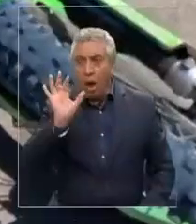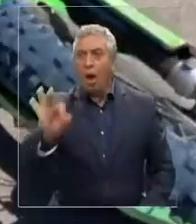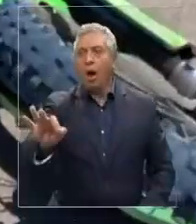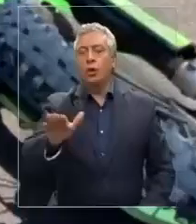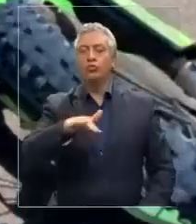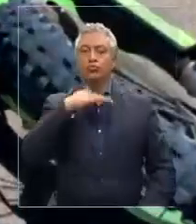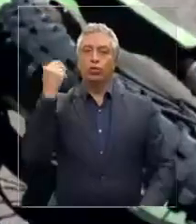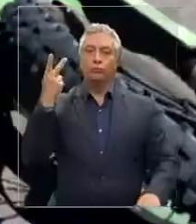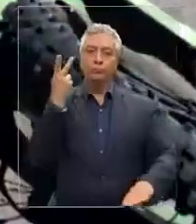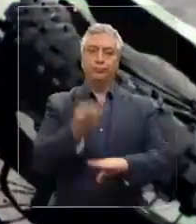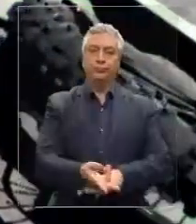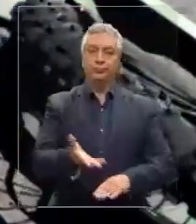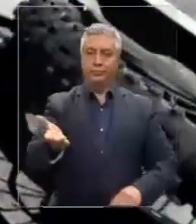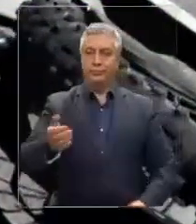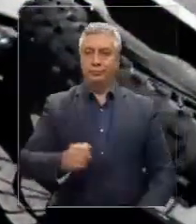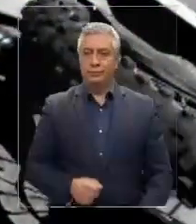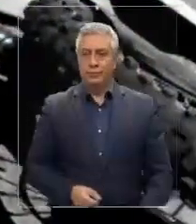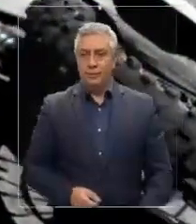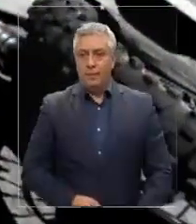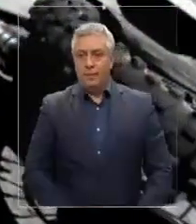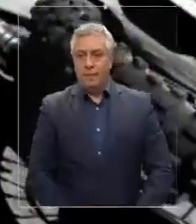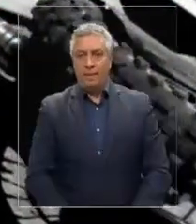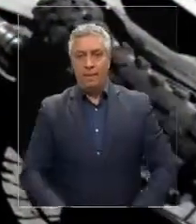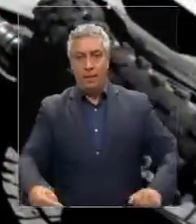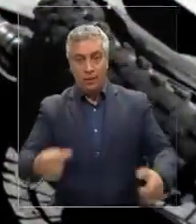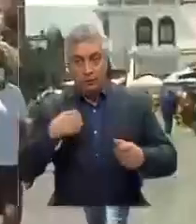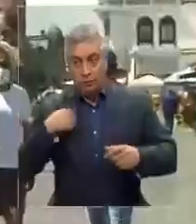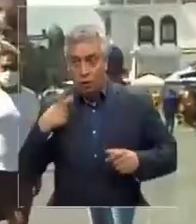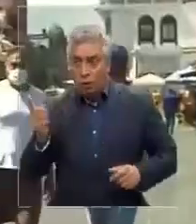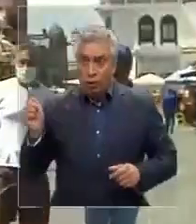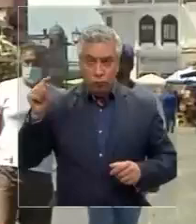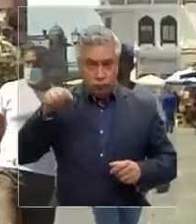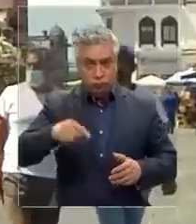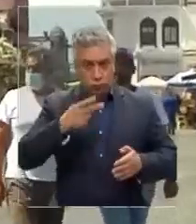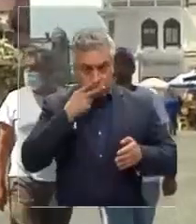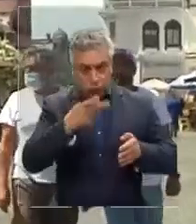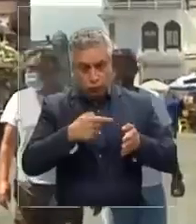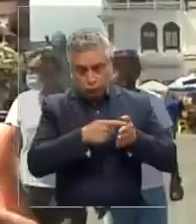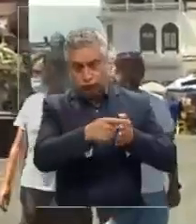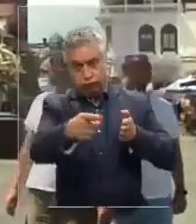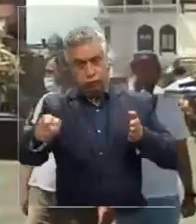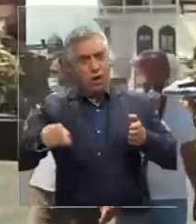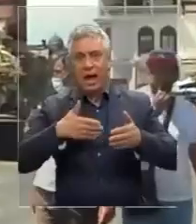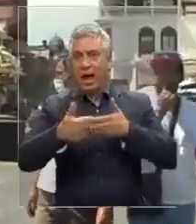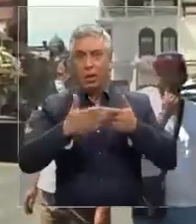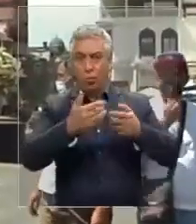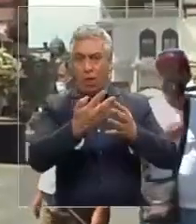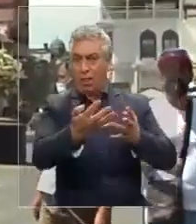vida. Al devolvernos, apegándonos un poco al cerco perimetral que hay natural,